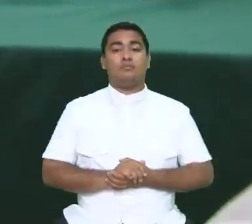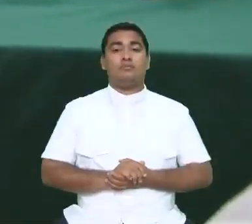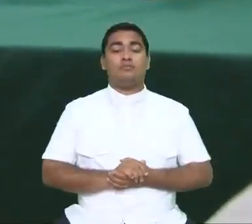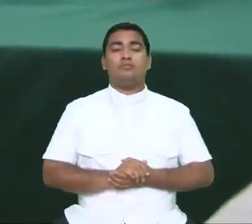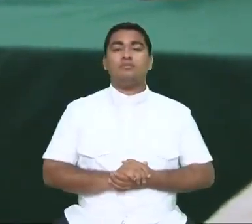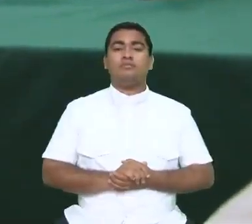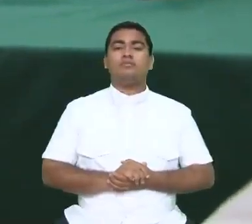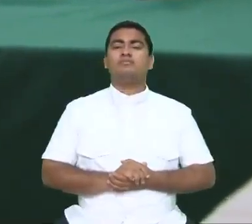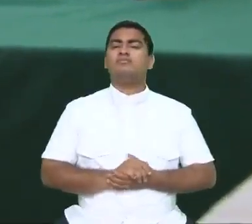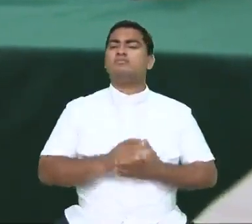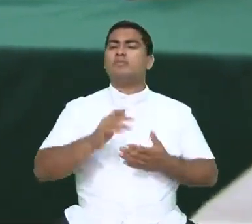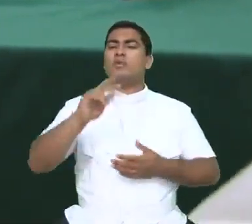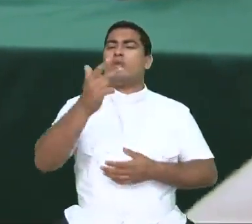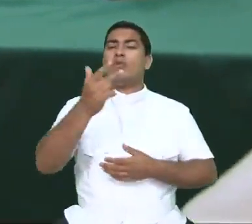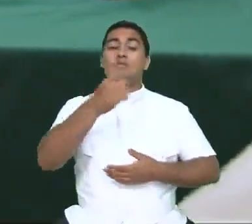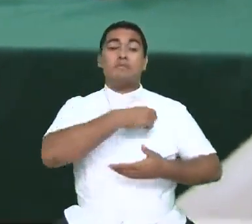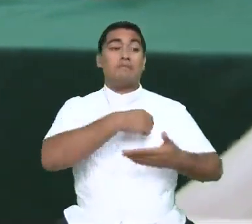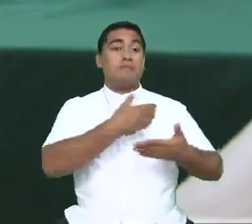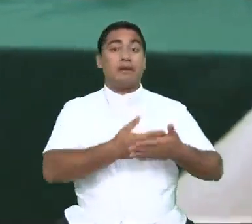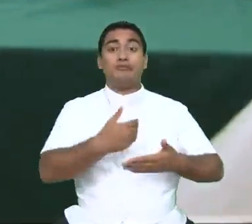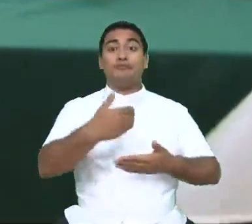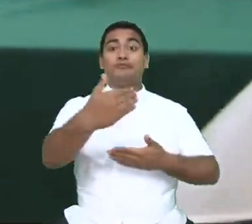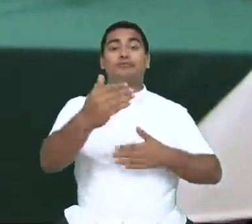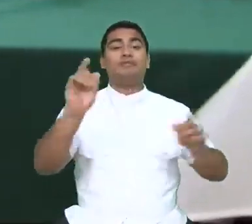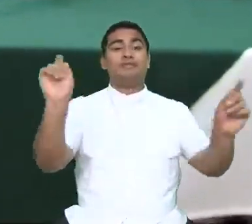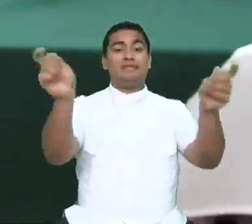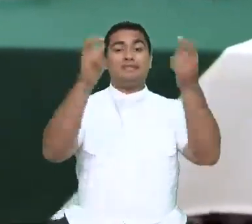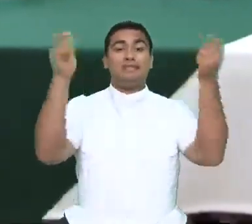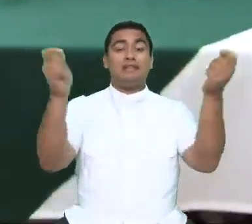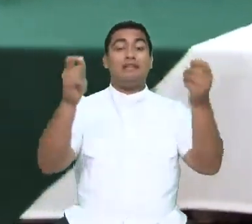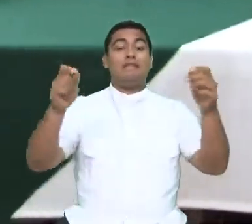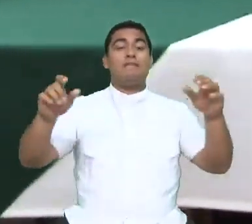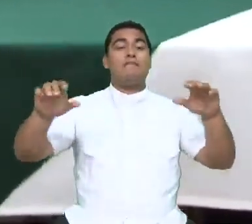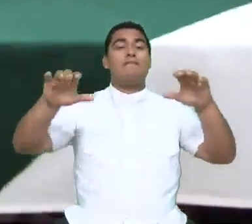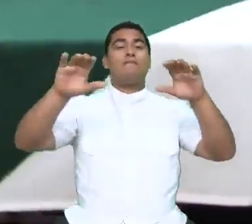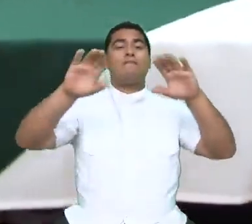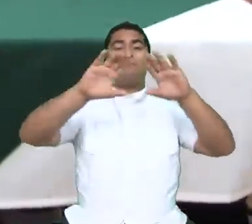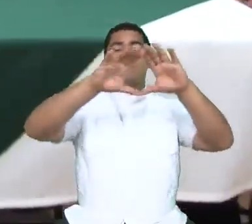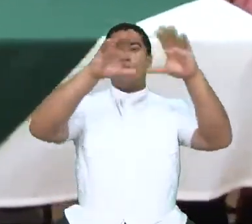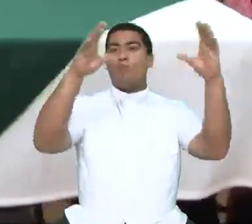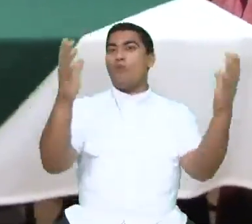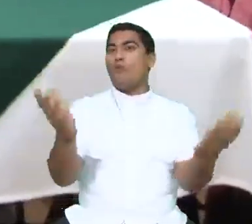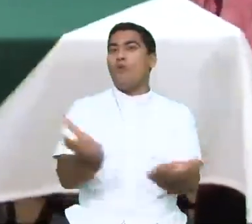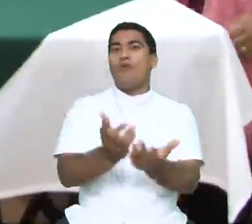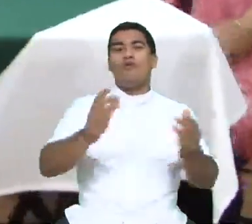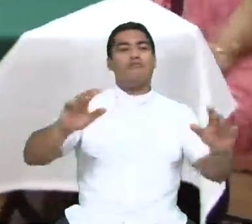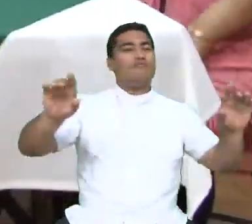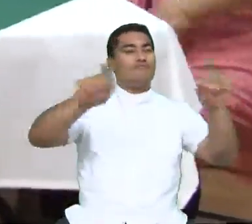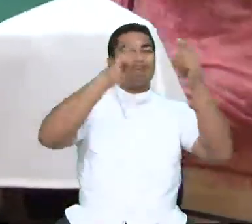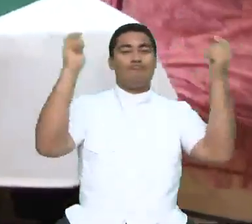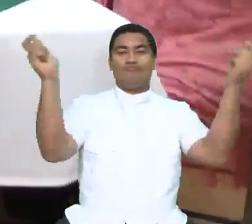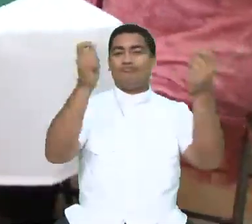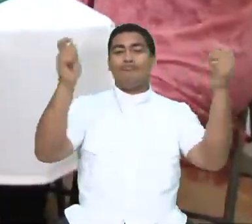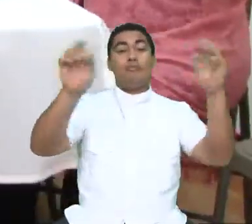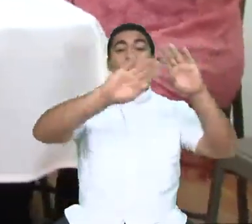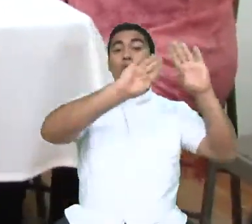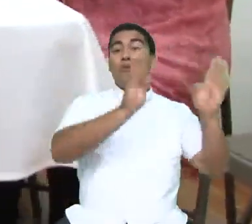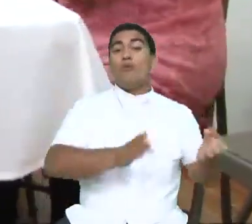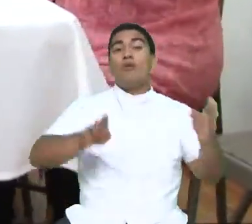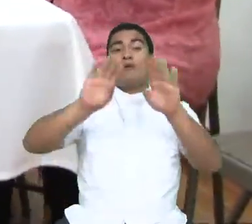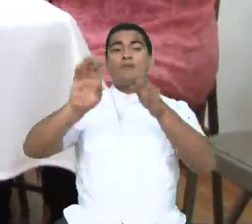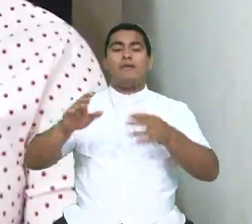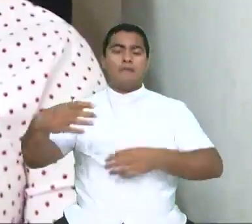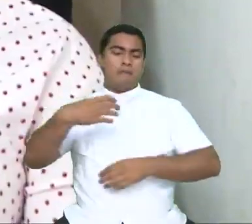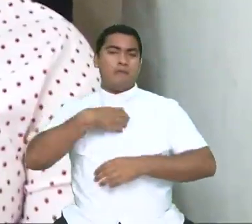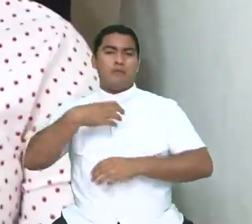En ocasión al 8 de marzo, fecha en que se celebra el Día Internacional de las Mujeres, el Comité de Mujeres del Frente Nacional de los Trabajadores